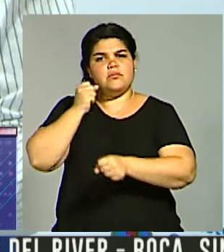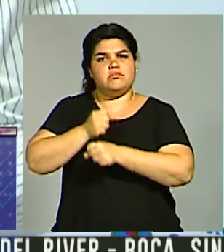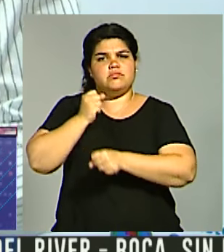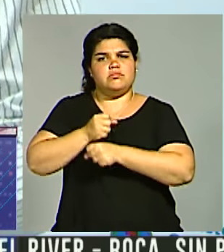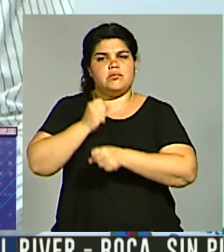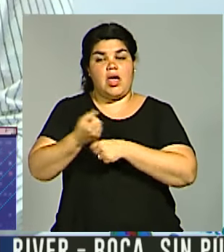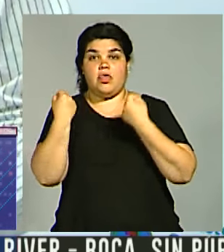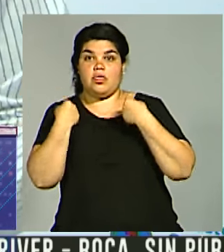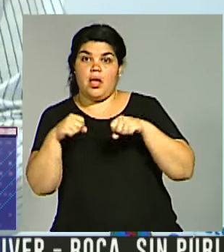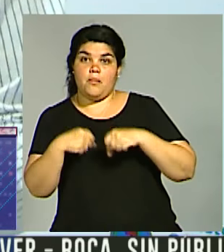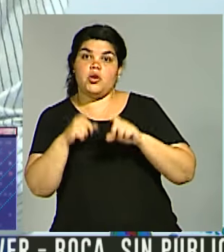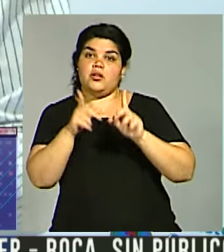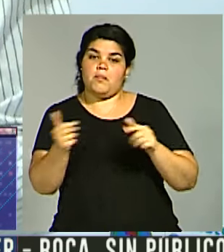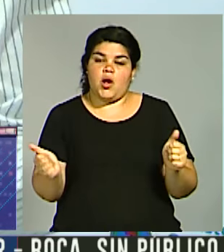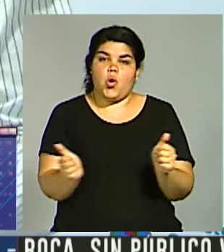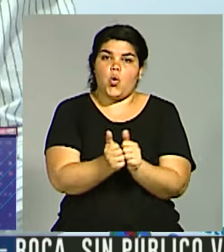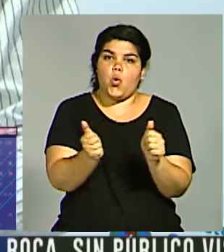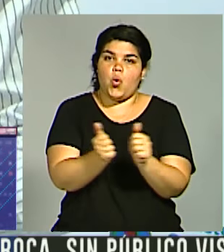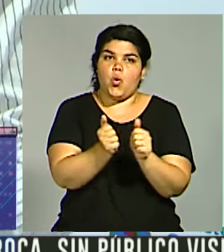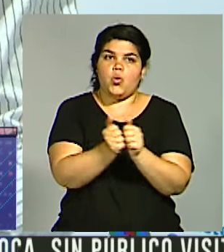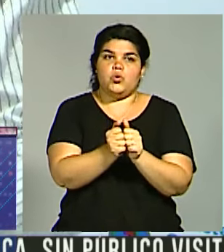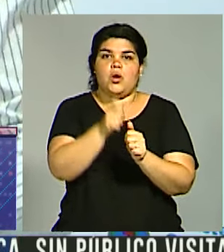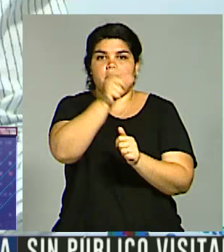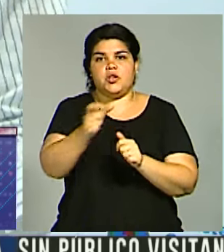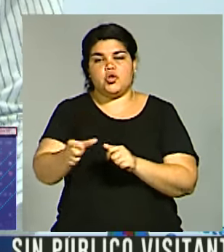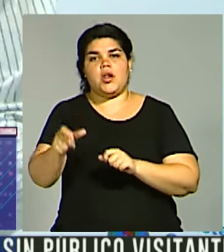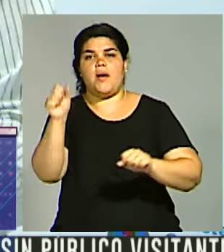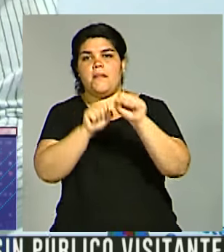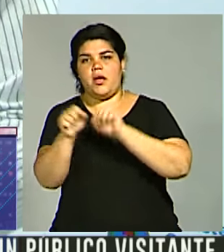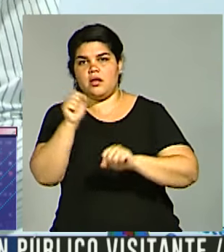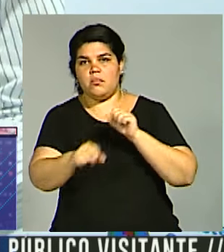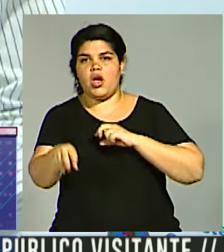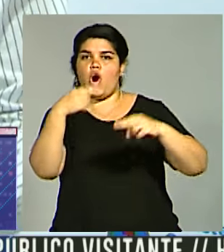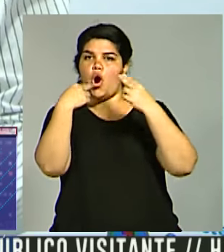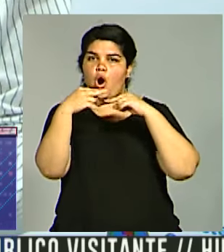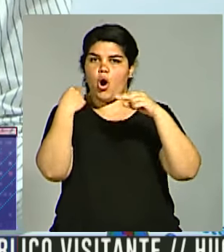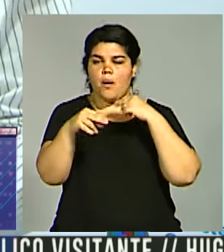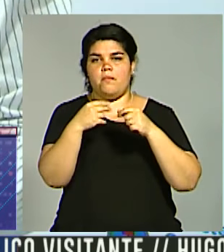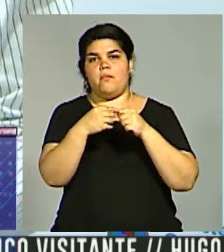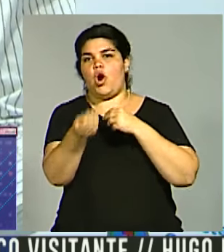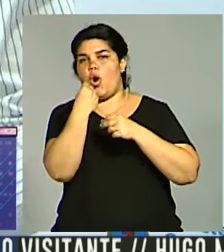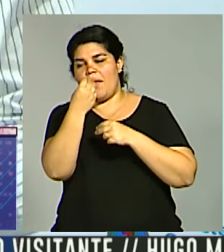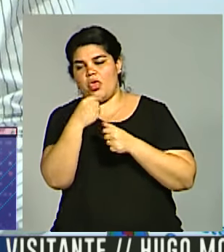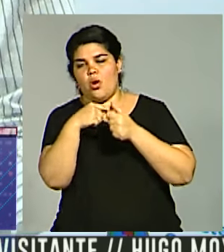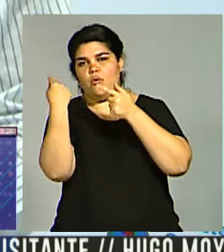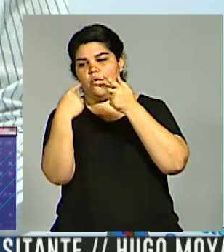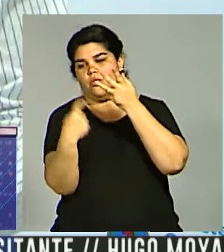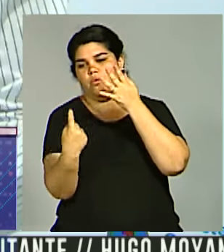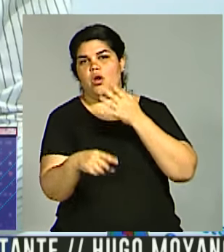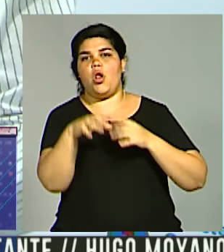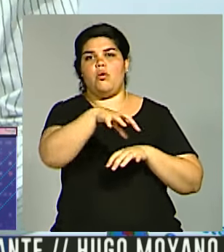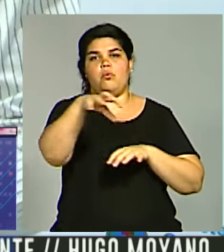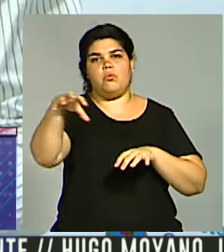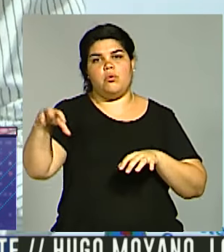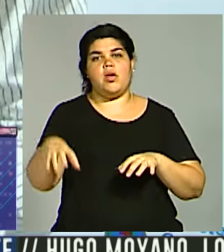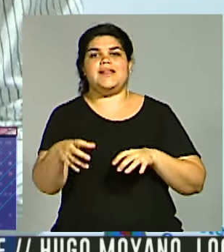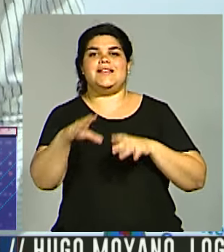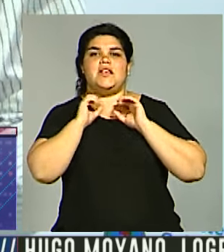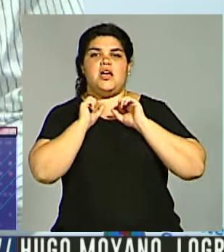deporte, sino del acompañamiento de la gente de mantenimiento, servicios, comedor, es decir, de toda la universidad, las áreas de salud,